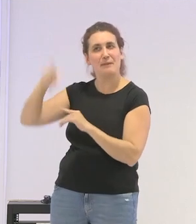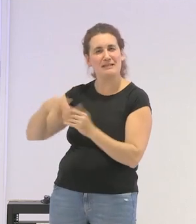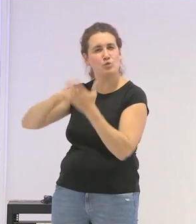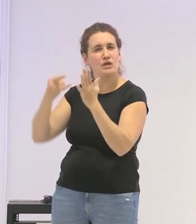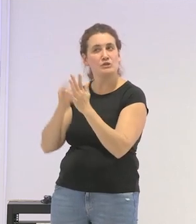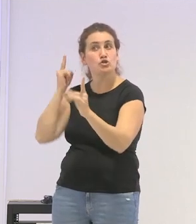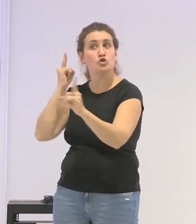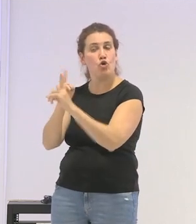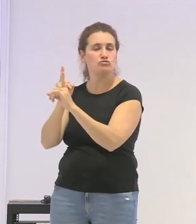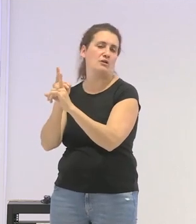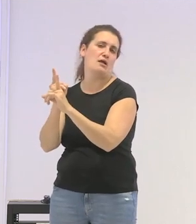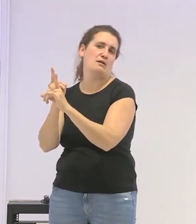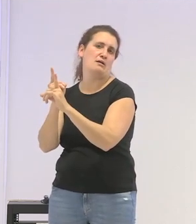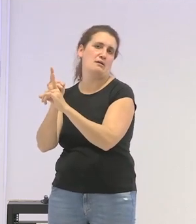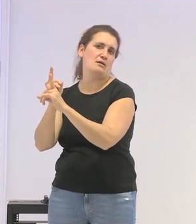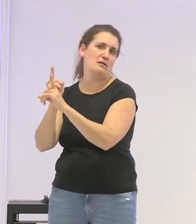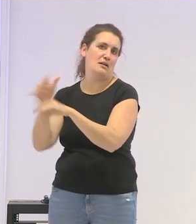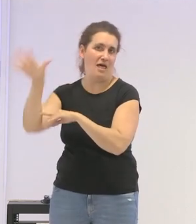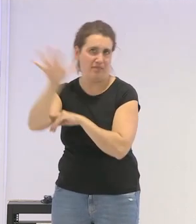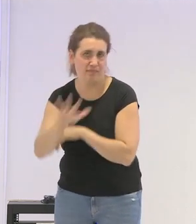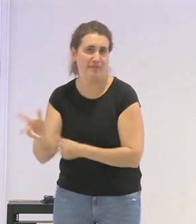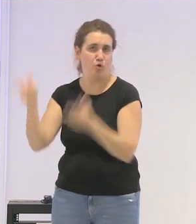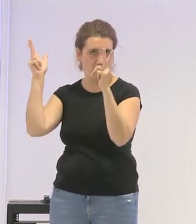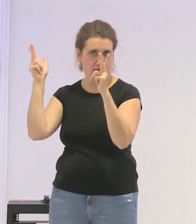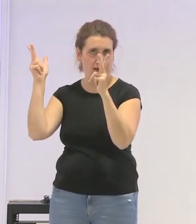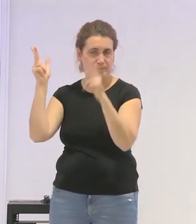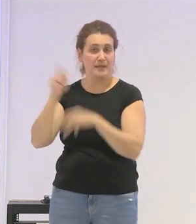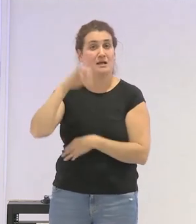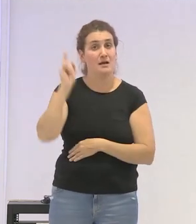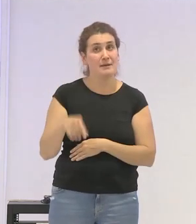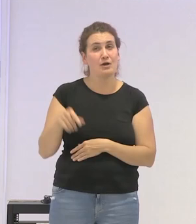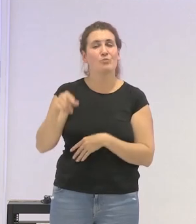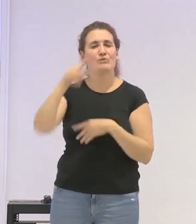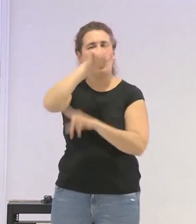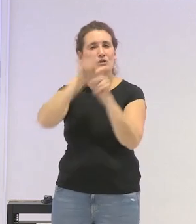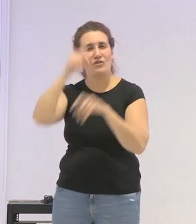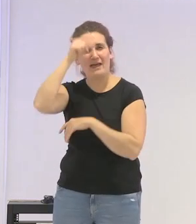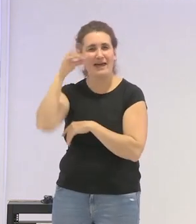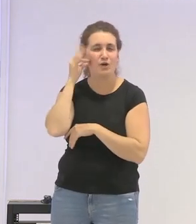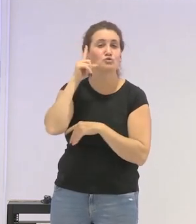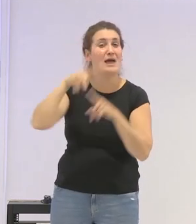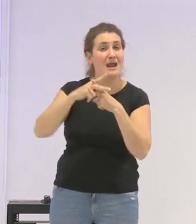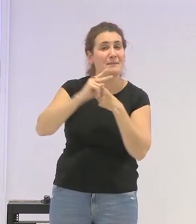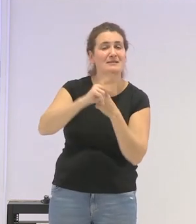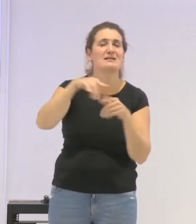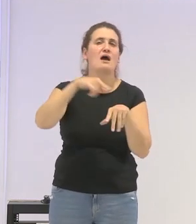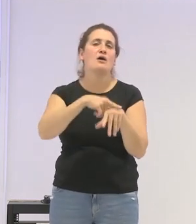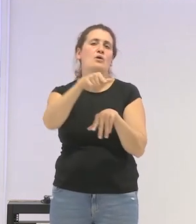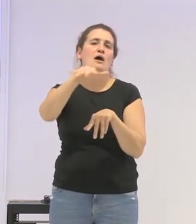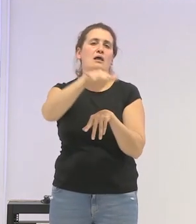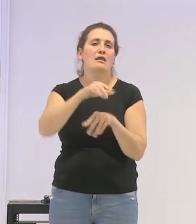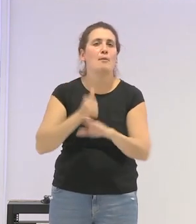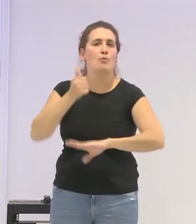democracia, ¿no? Entonces, bueno, muchas veces precisamente la cuestión de género es una herramienta en una estrategia de poder que tiene